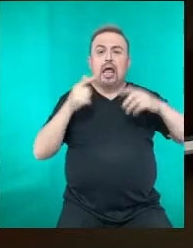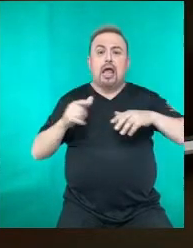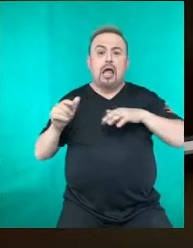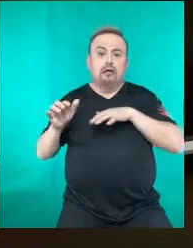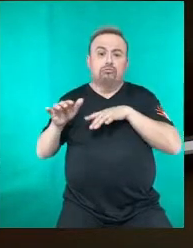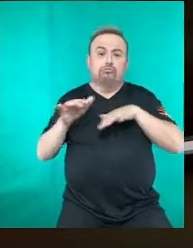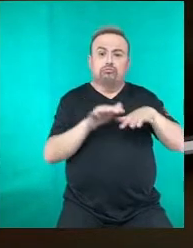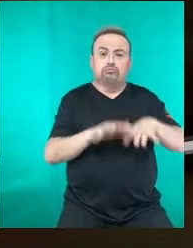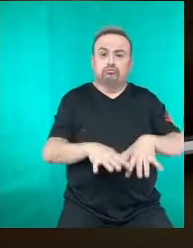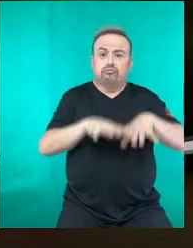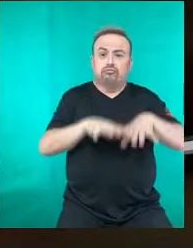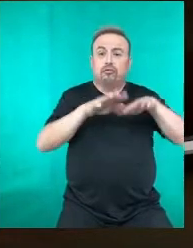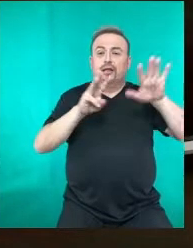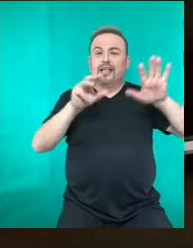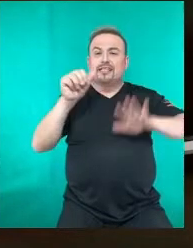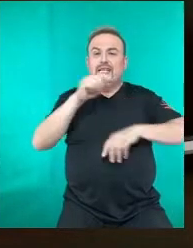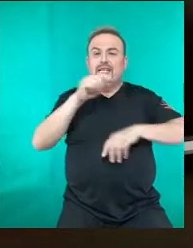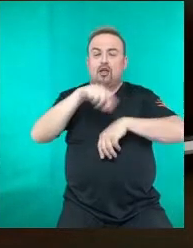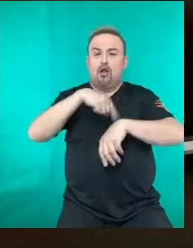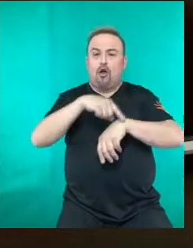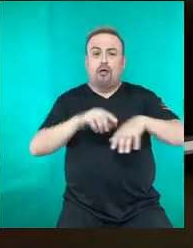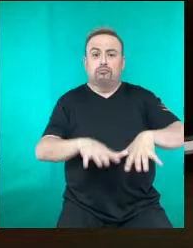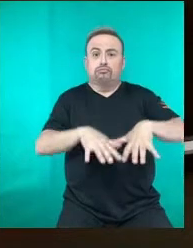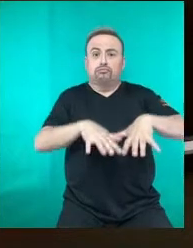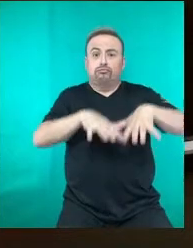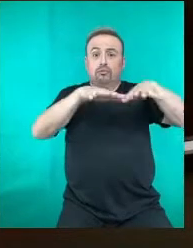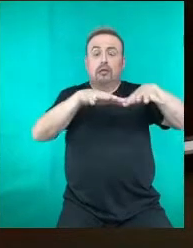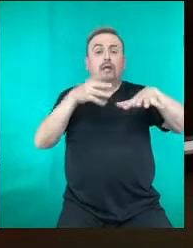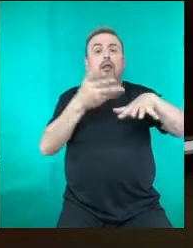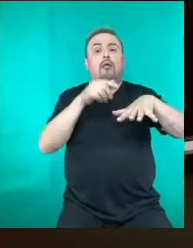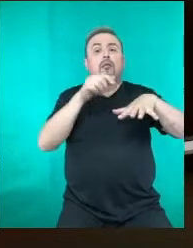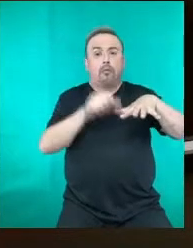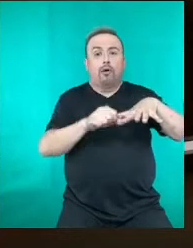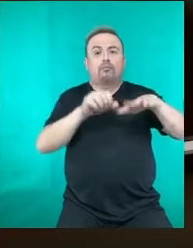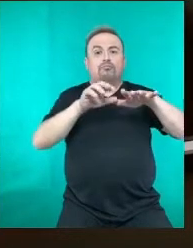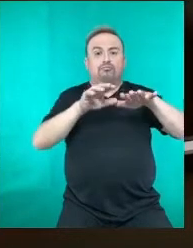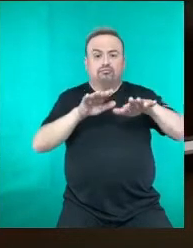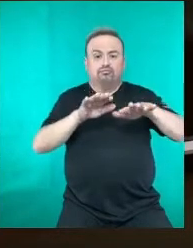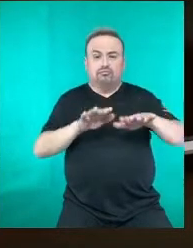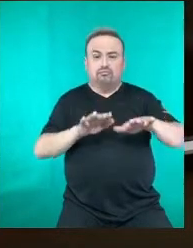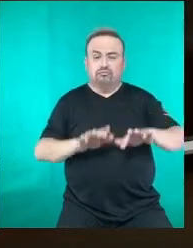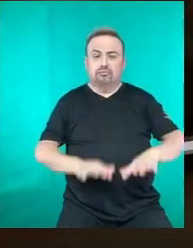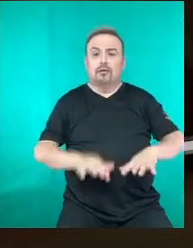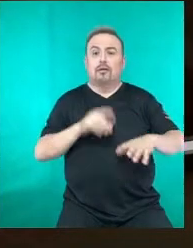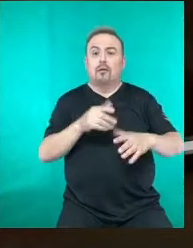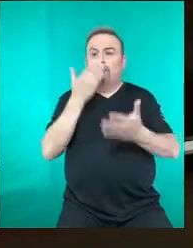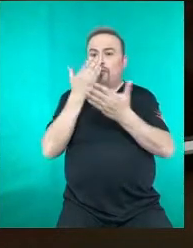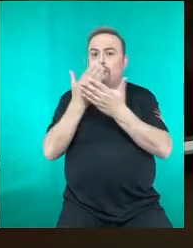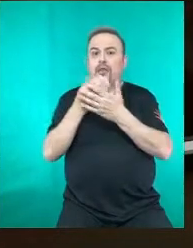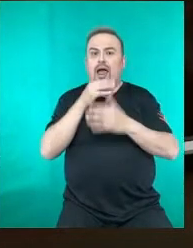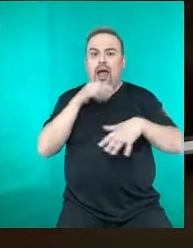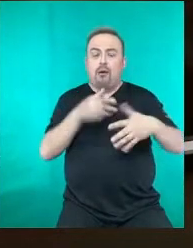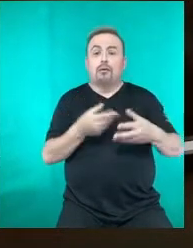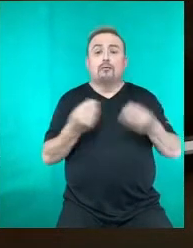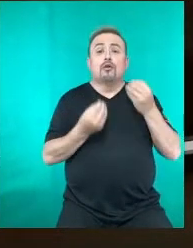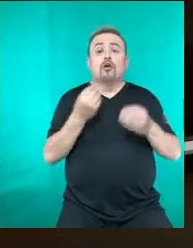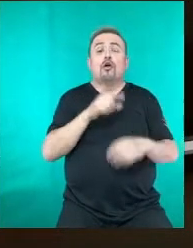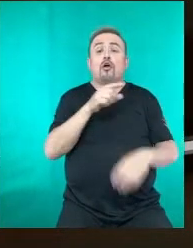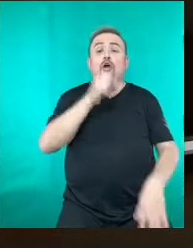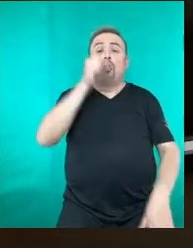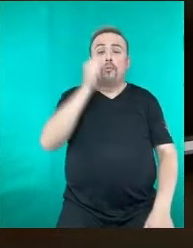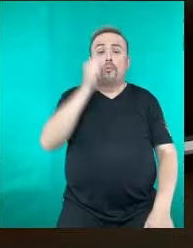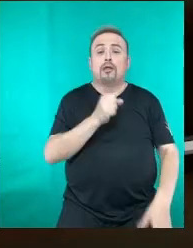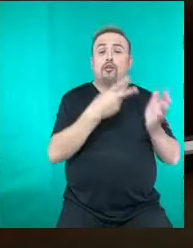36 horas. ¿Ya? Y pueden en la ciudad enfrentar estos eventos. ¿Qué pasó en Copiapó el